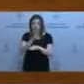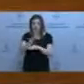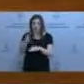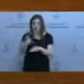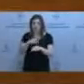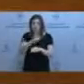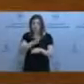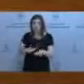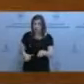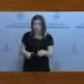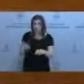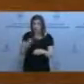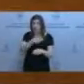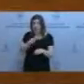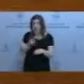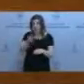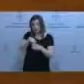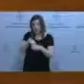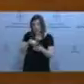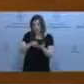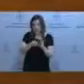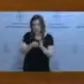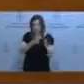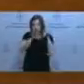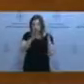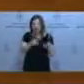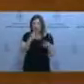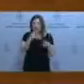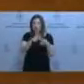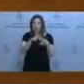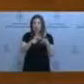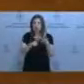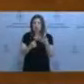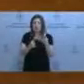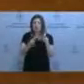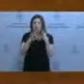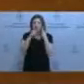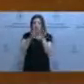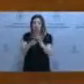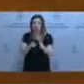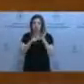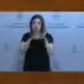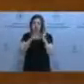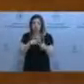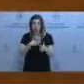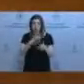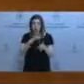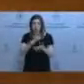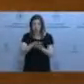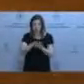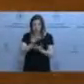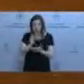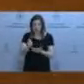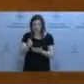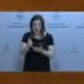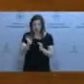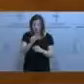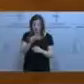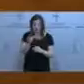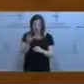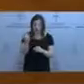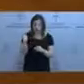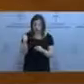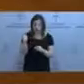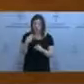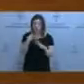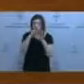quiere incorporar a dicho plan. Usted enumeró los sexenios. Podemos hablar de las sentencias perdidas en la última semana respecto a los sexenios que no